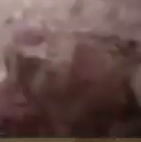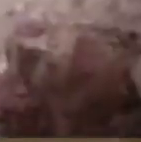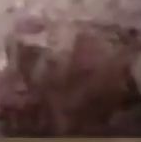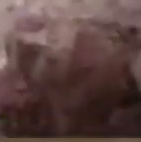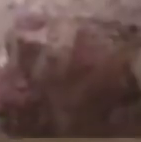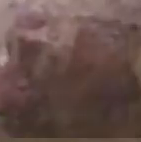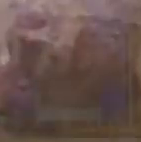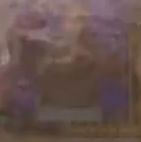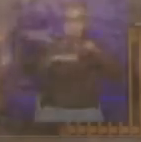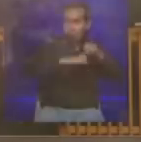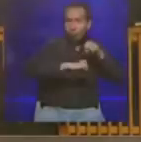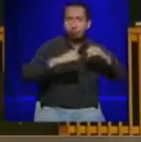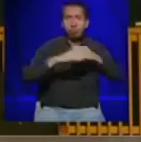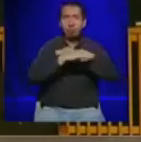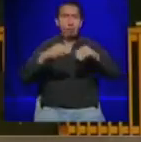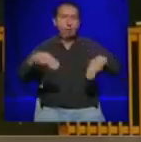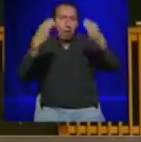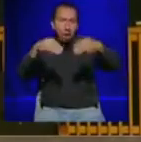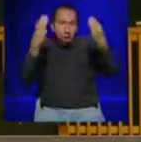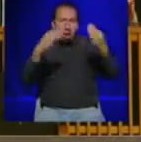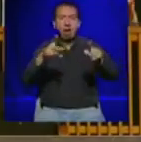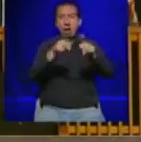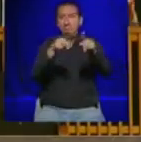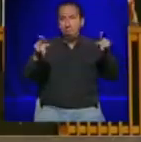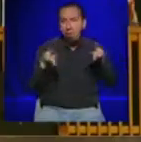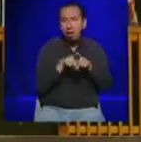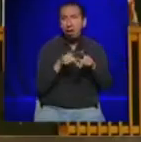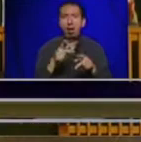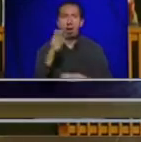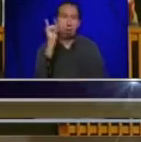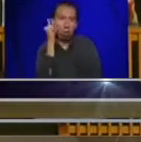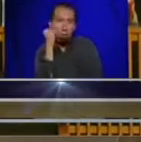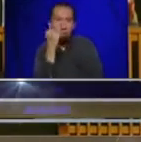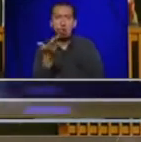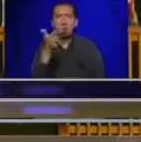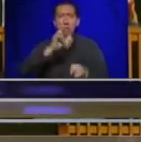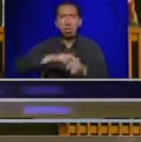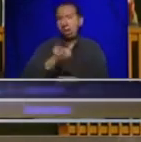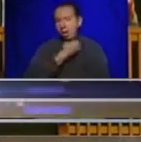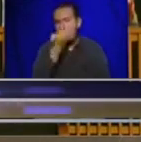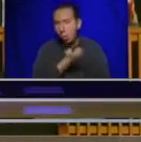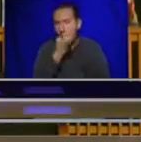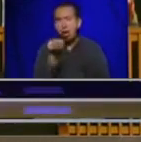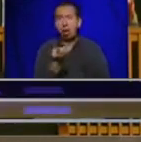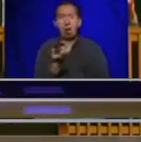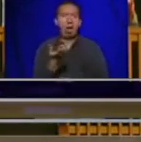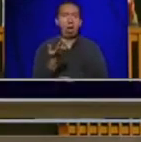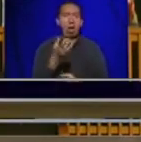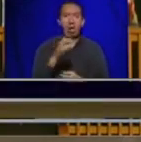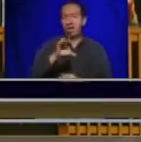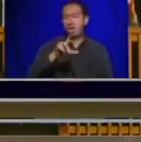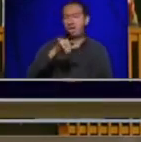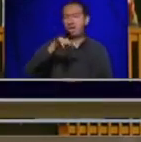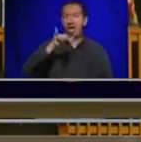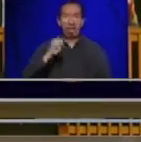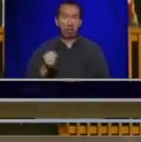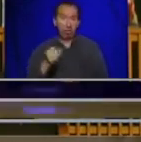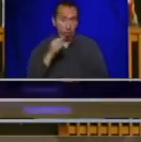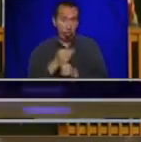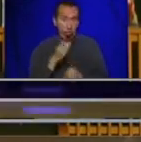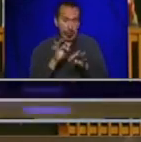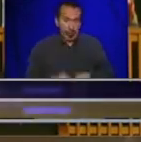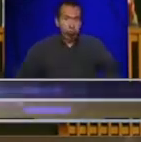necesarias. Mercados, plazas públicas, parques, escuelas, hospitales y clínicas hoy muy necesarias.